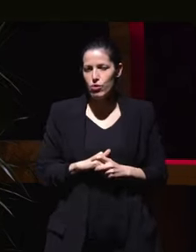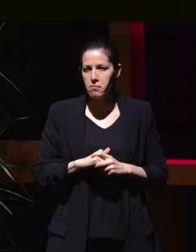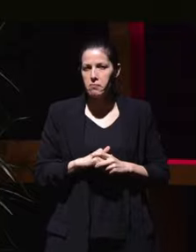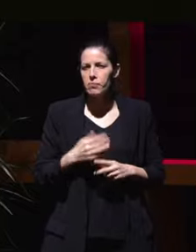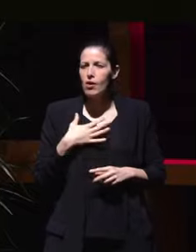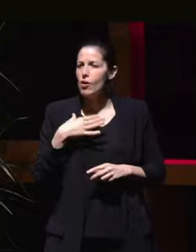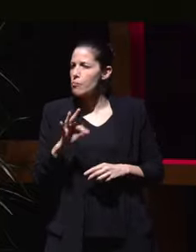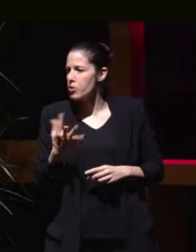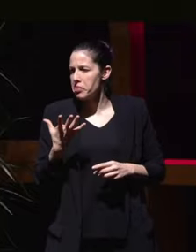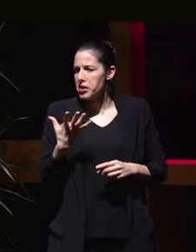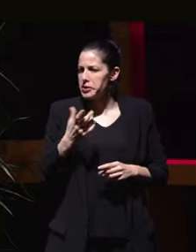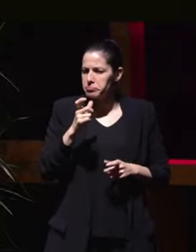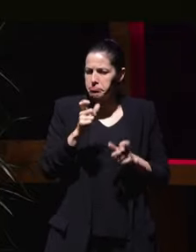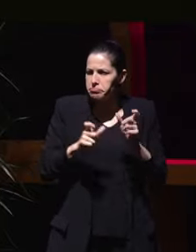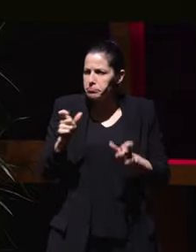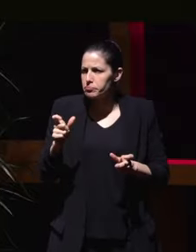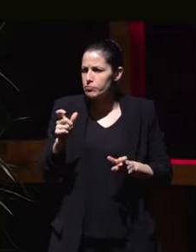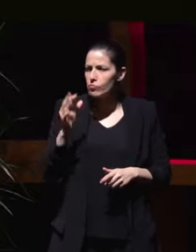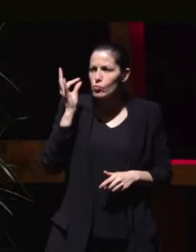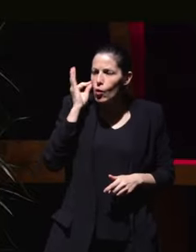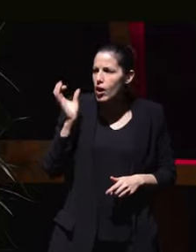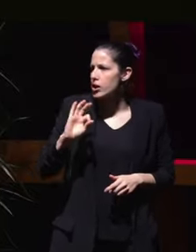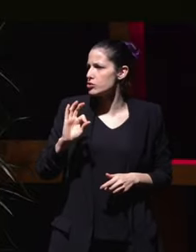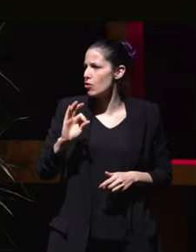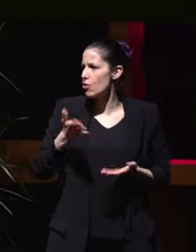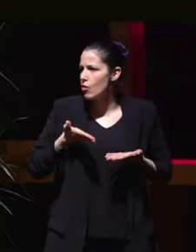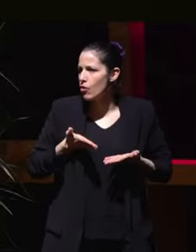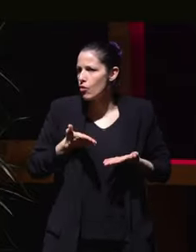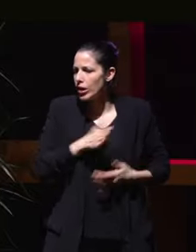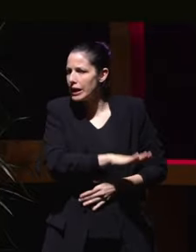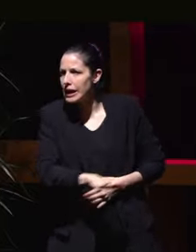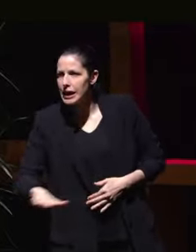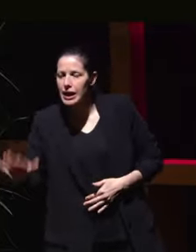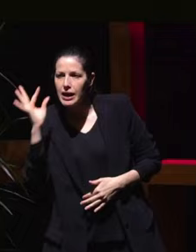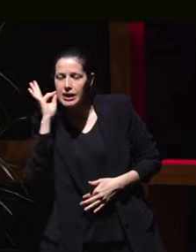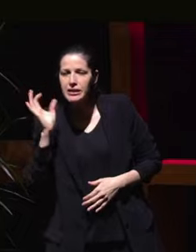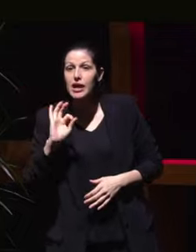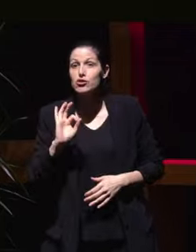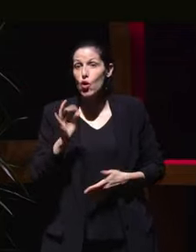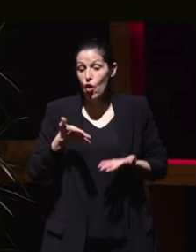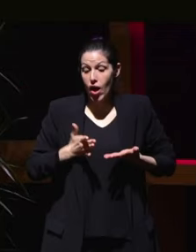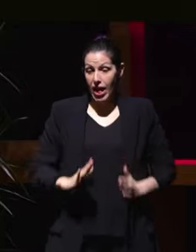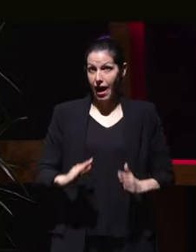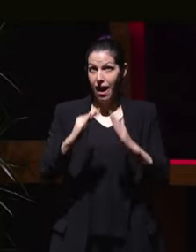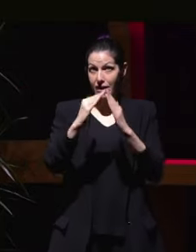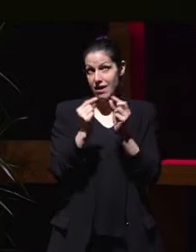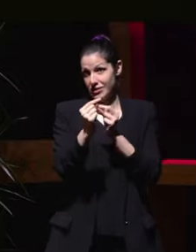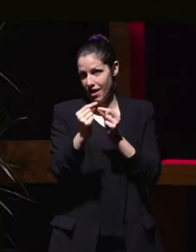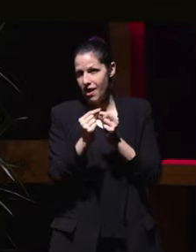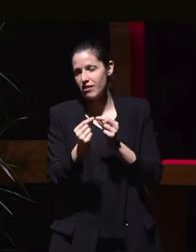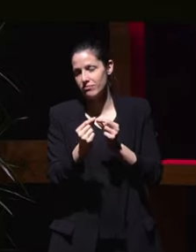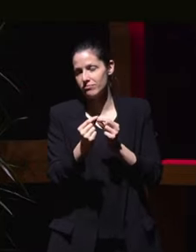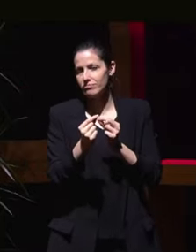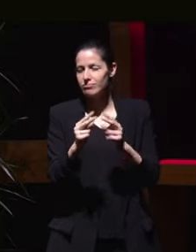que pues, mujeres que estades aquí, o as nenas, incluso a miña filla que estará escoitándome dende a casa,